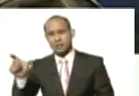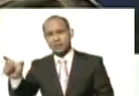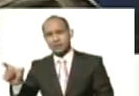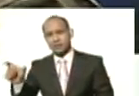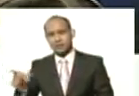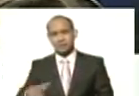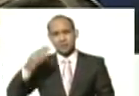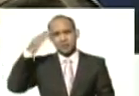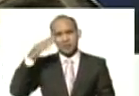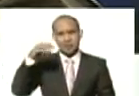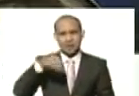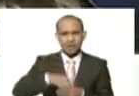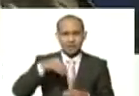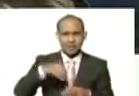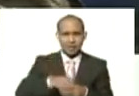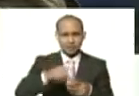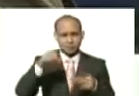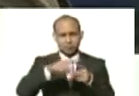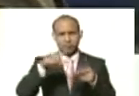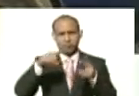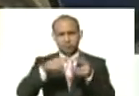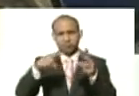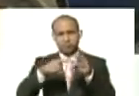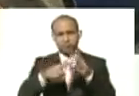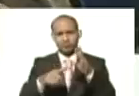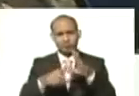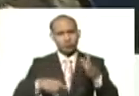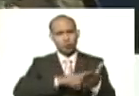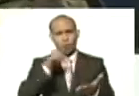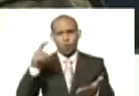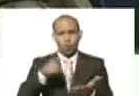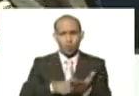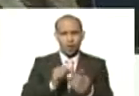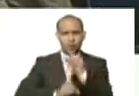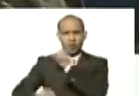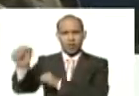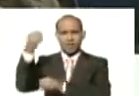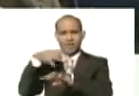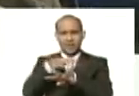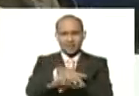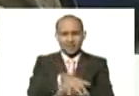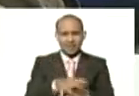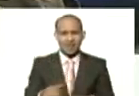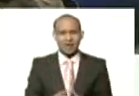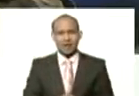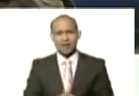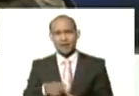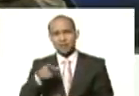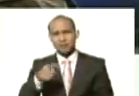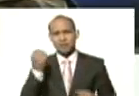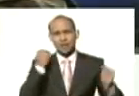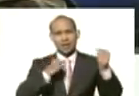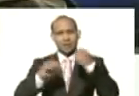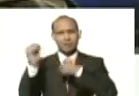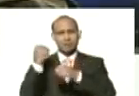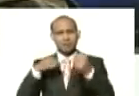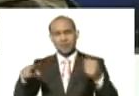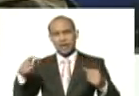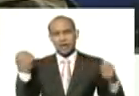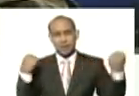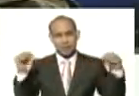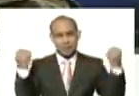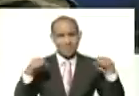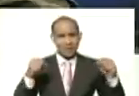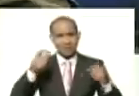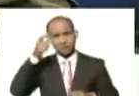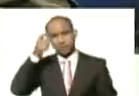la Fuerza Armada, Milicia Bolivariana y los órganos de dirección para la defensa integral en esta defensa, esta doctrina de defensa